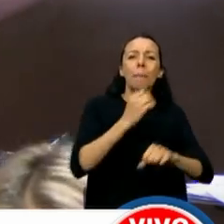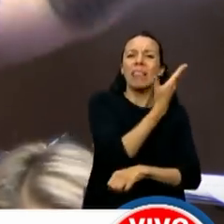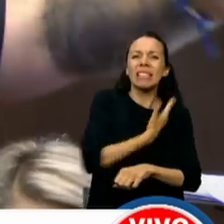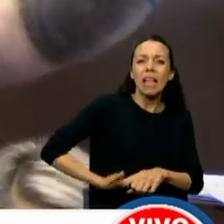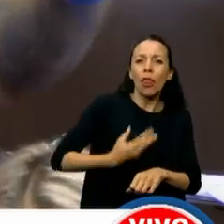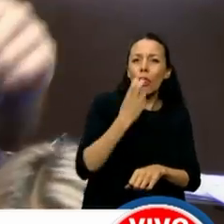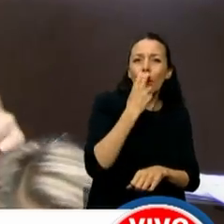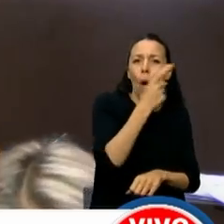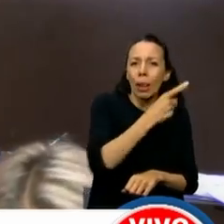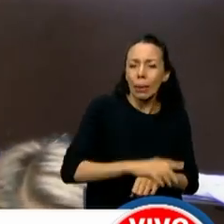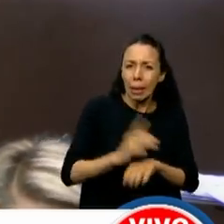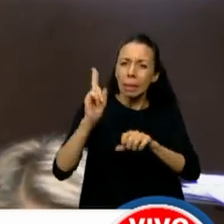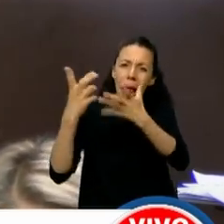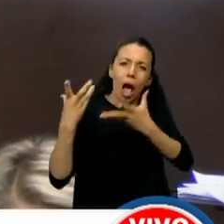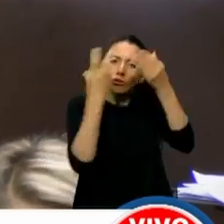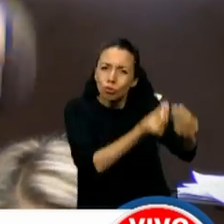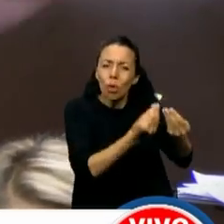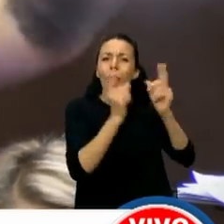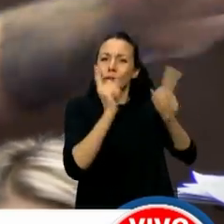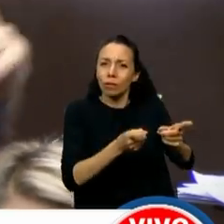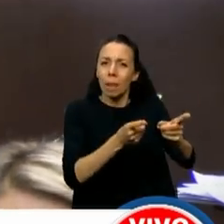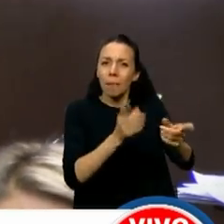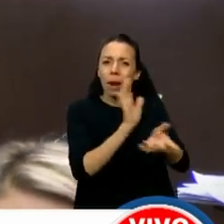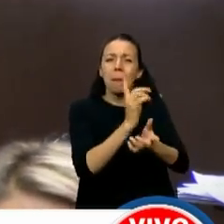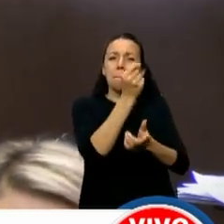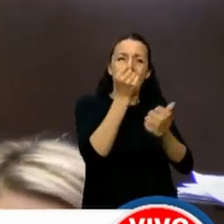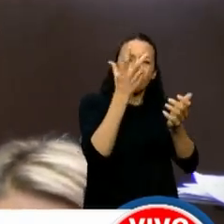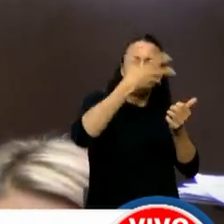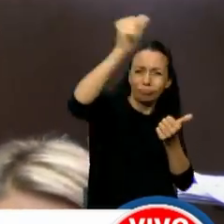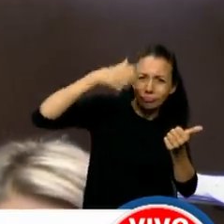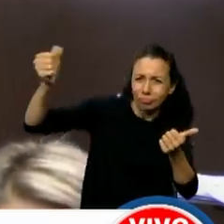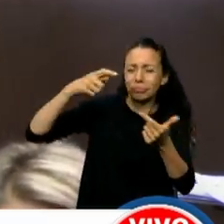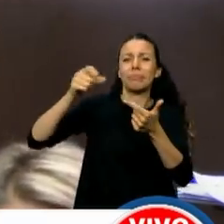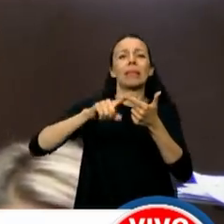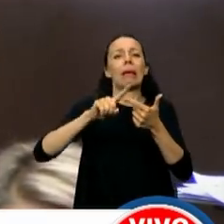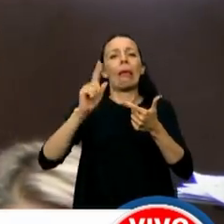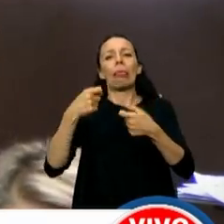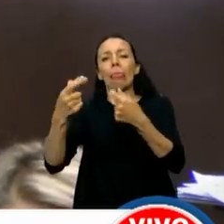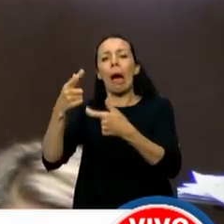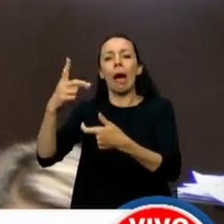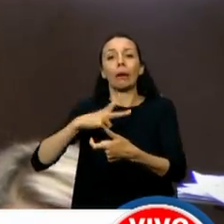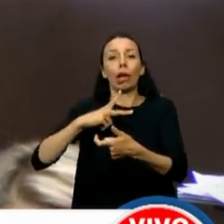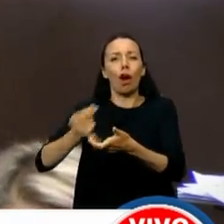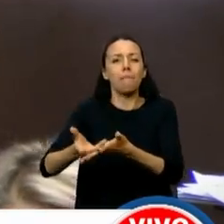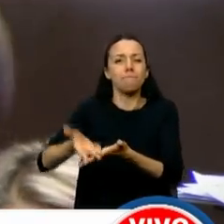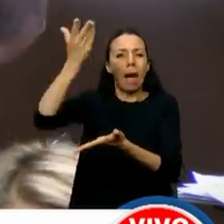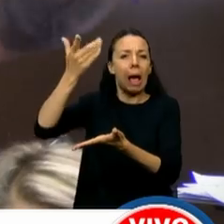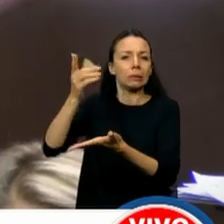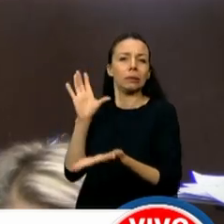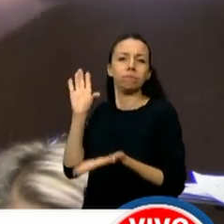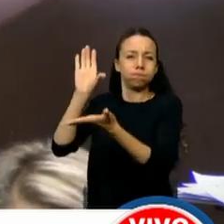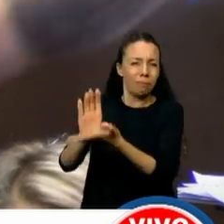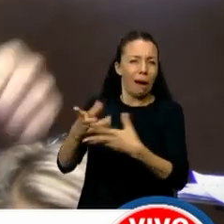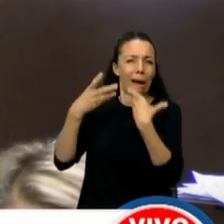enriquecieron a los sectores económicos concentrados fumar a la vista enriquecieron a sus amigos sino que